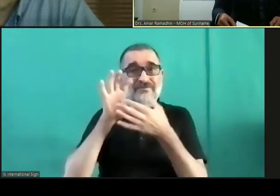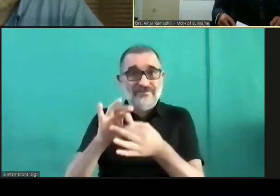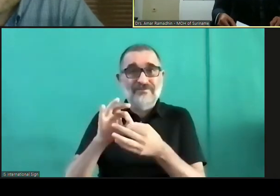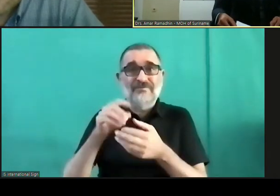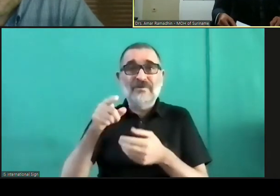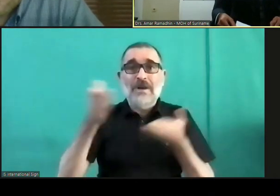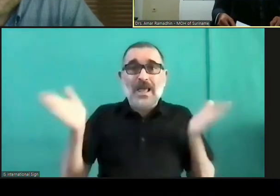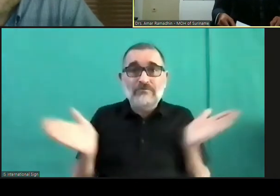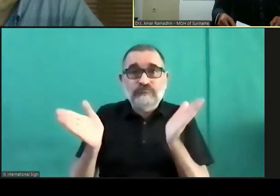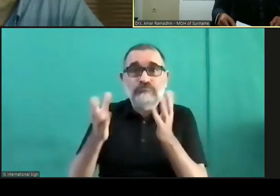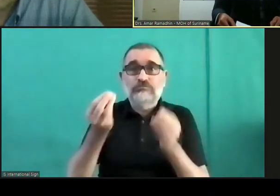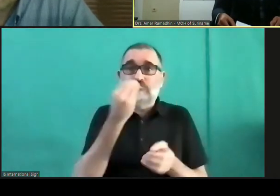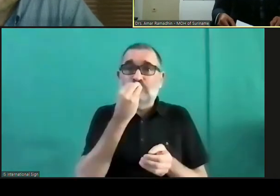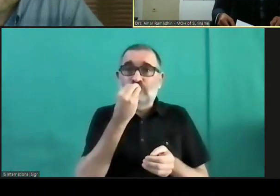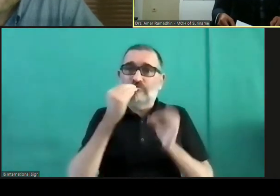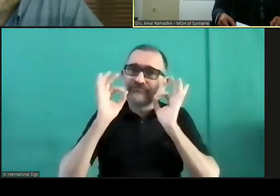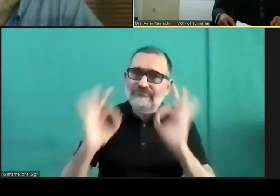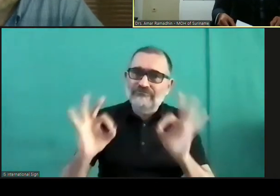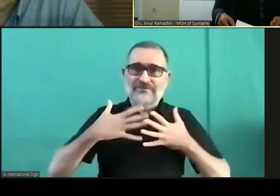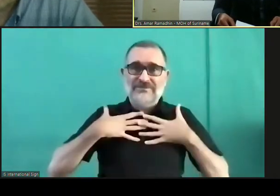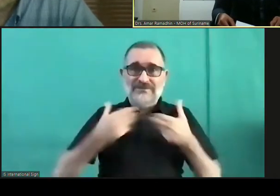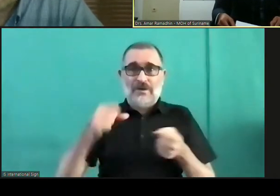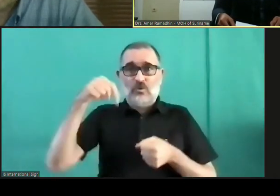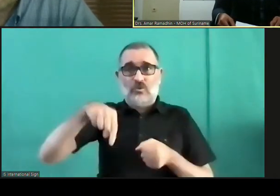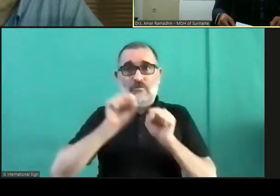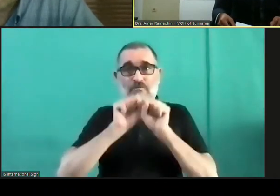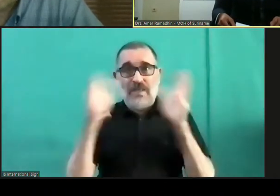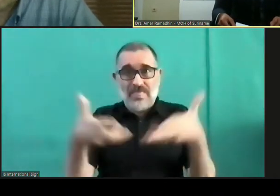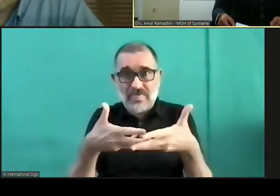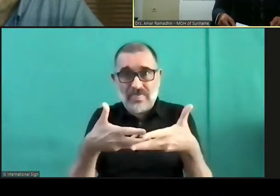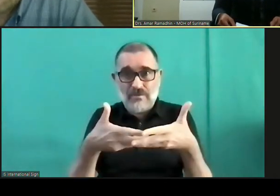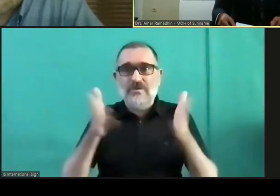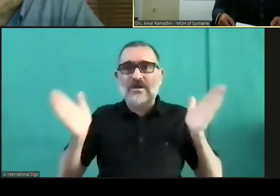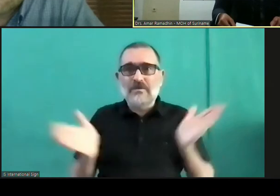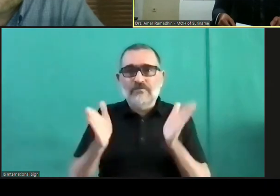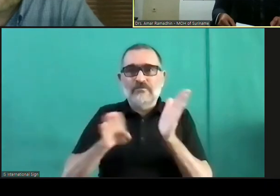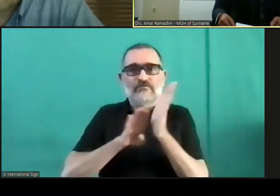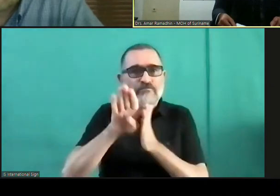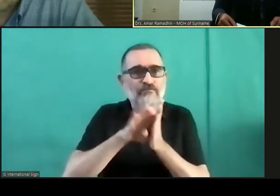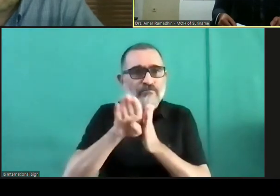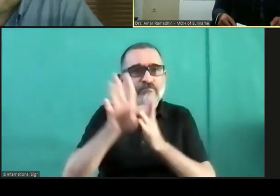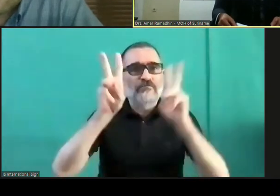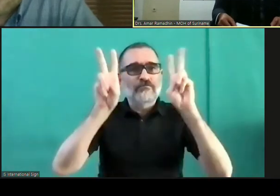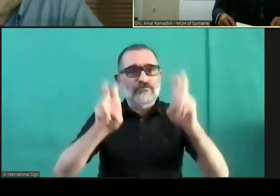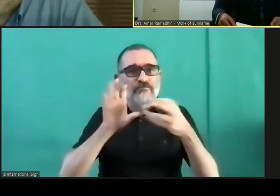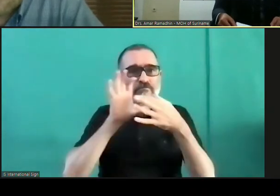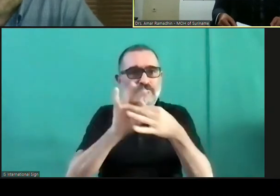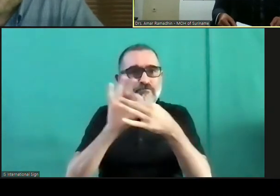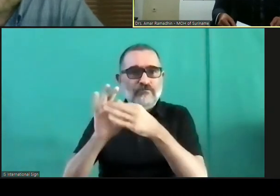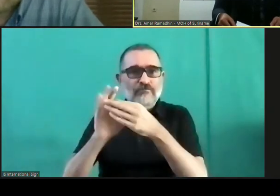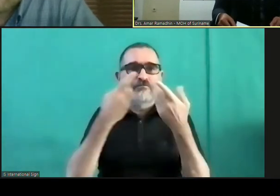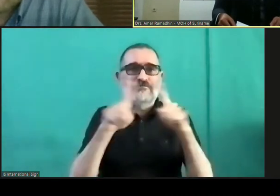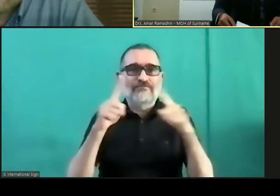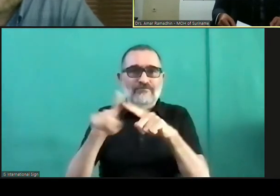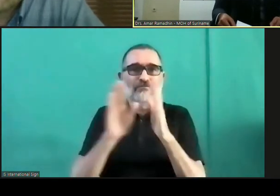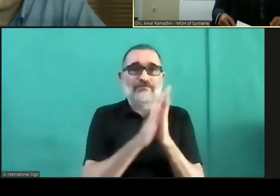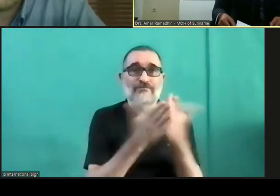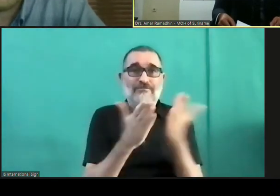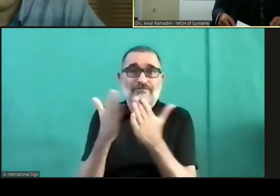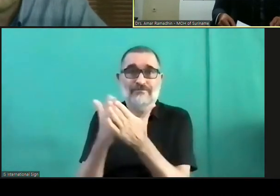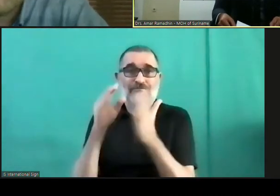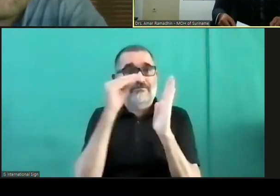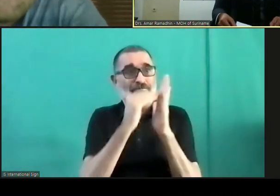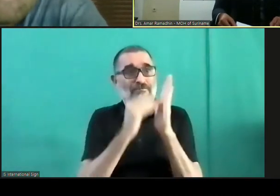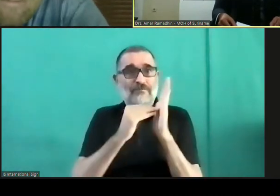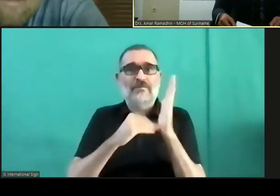holandés un idioma nativo de surinam para informar a la gente acerca de la importancia de la